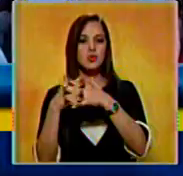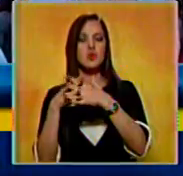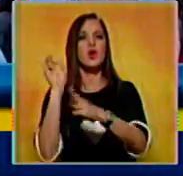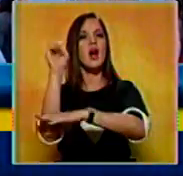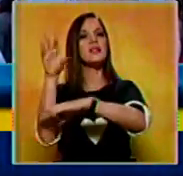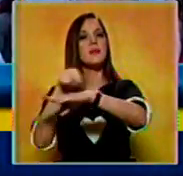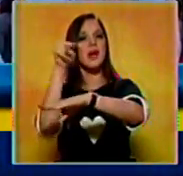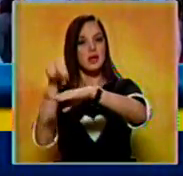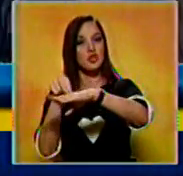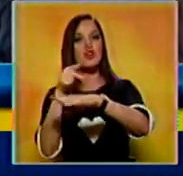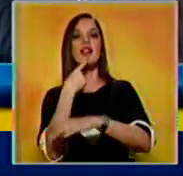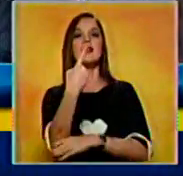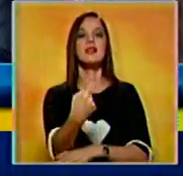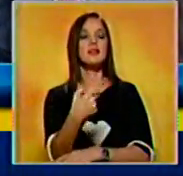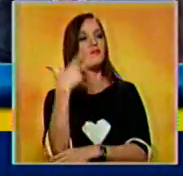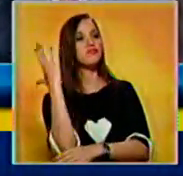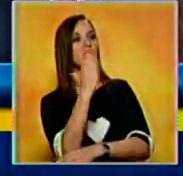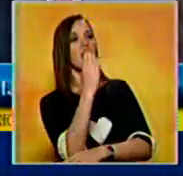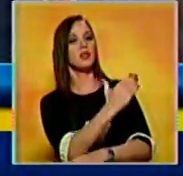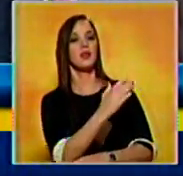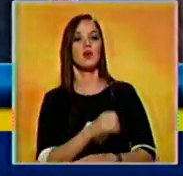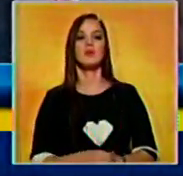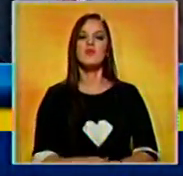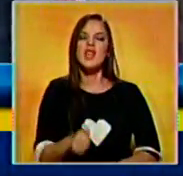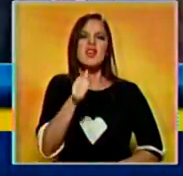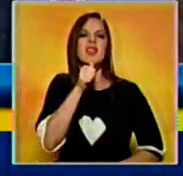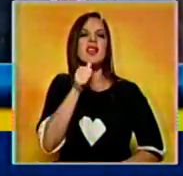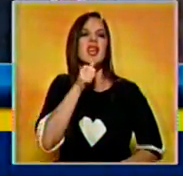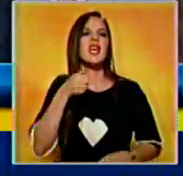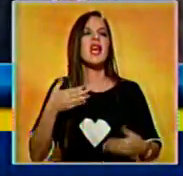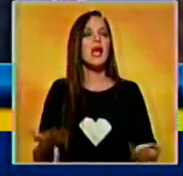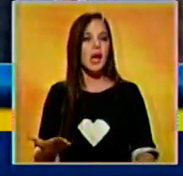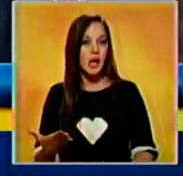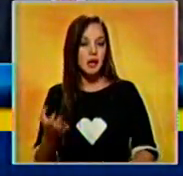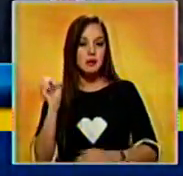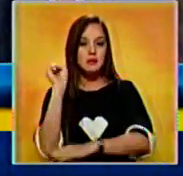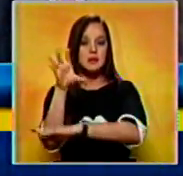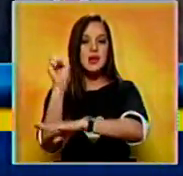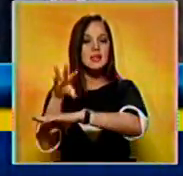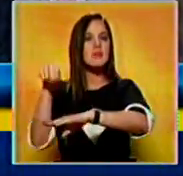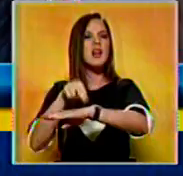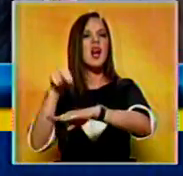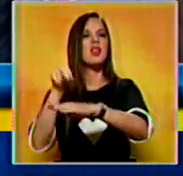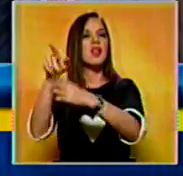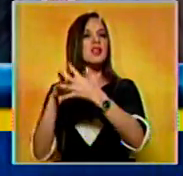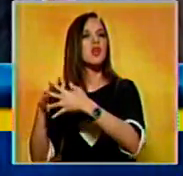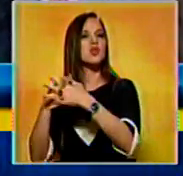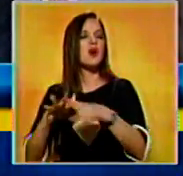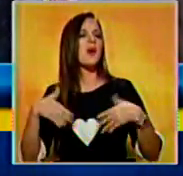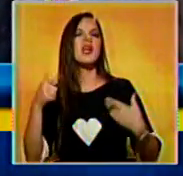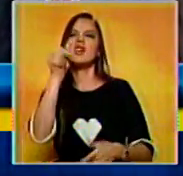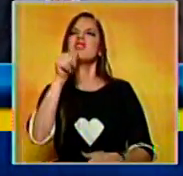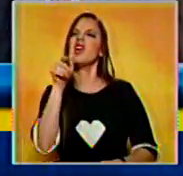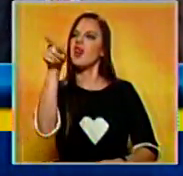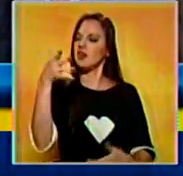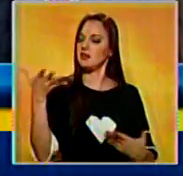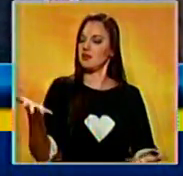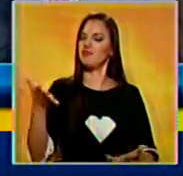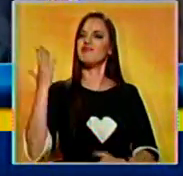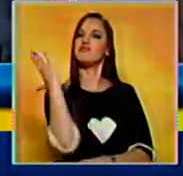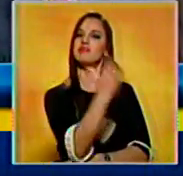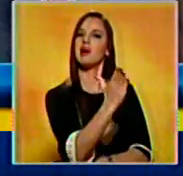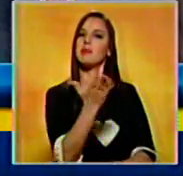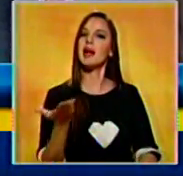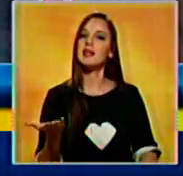Senado estadounidense. ¿Quién es el Senado de Estados Unidos para sancionar a la patria de